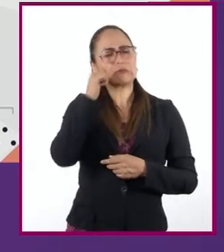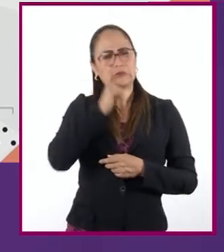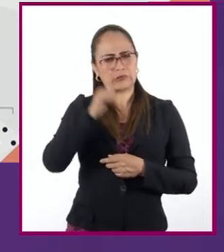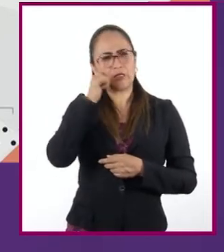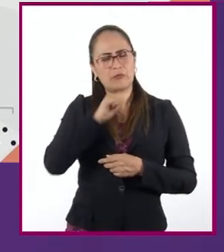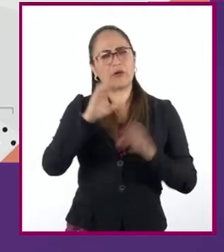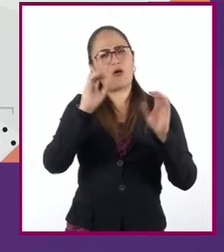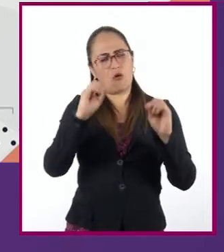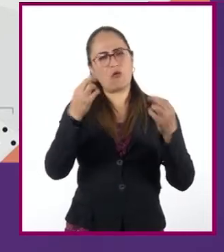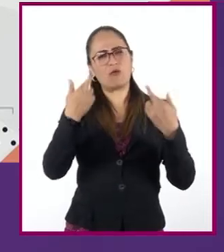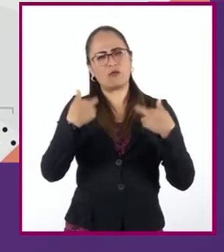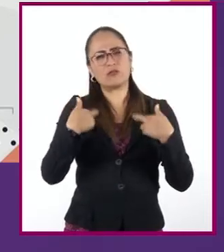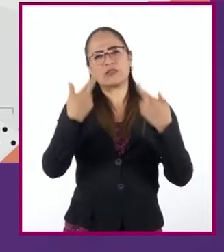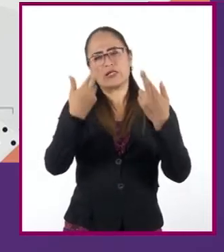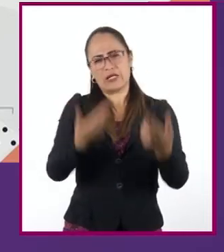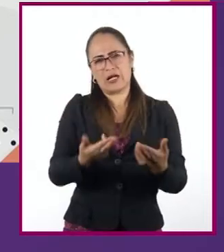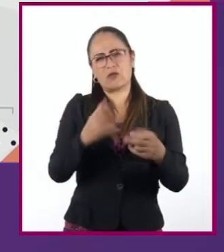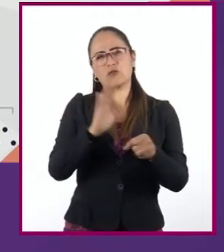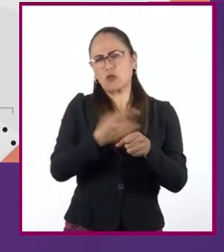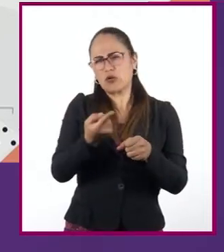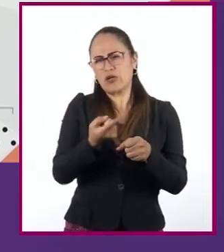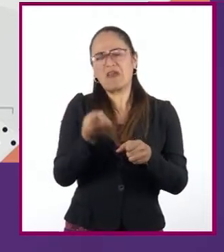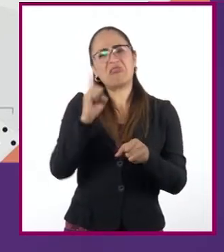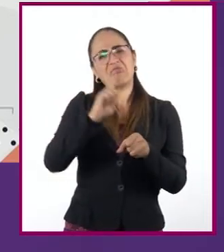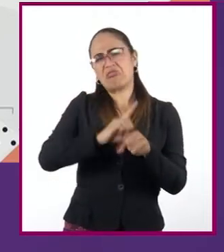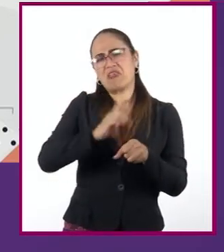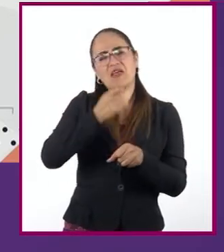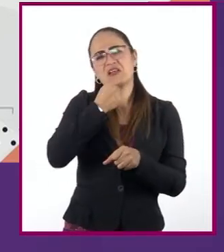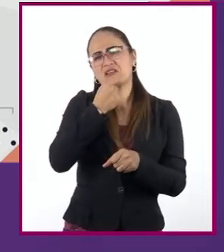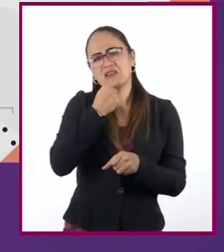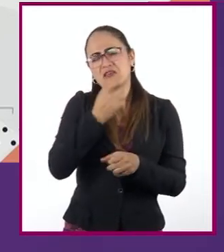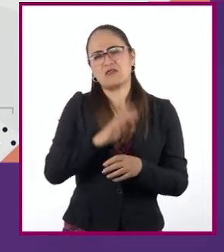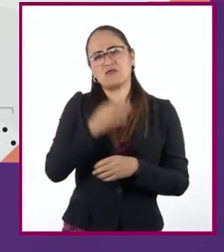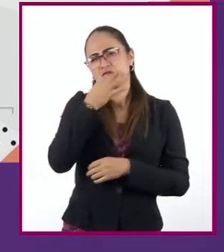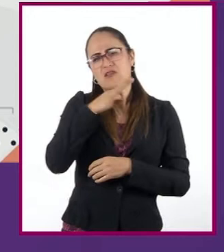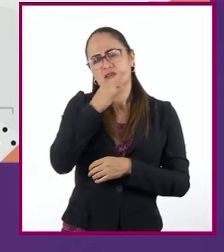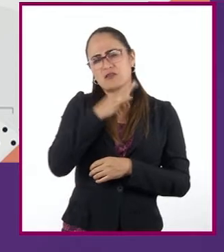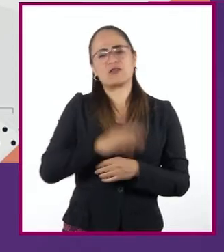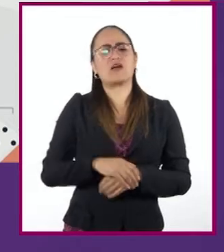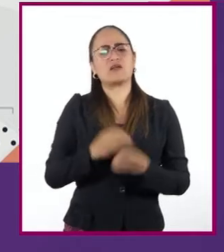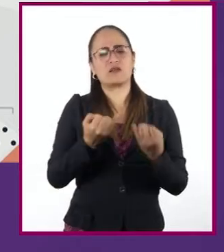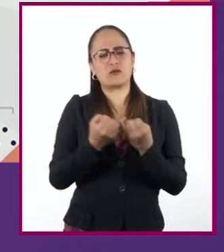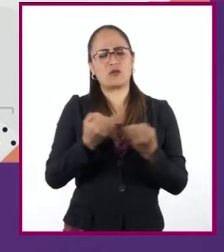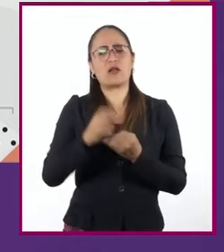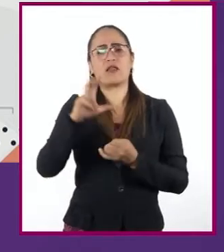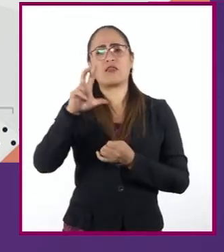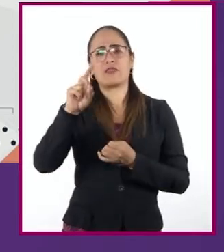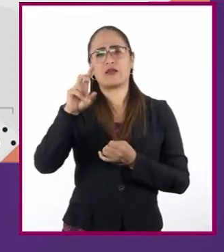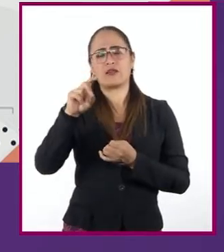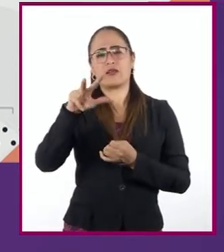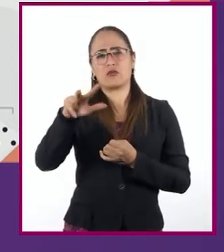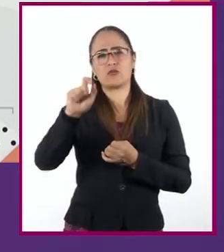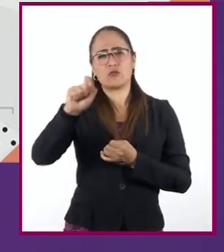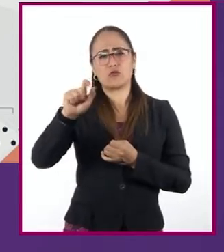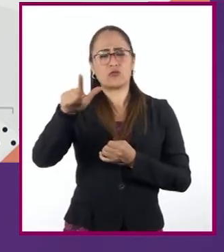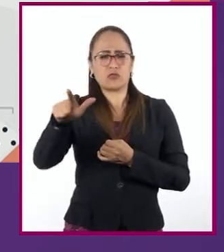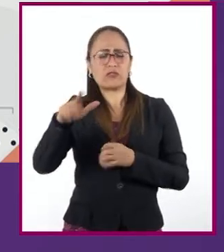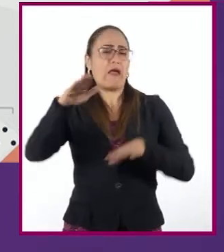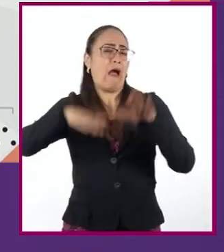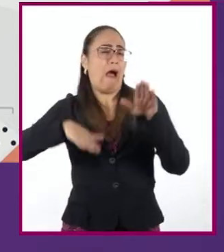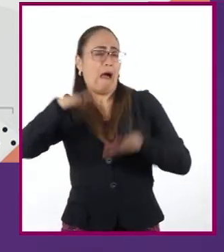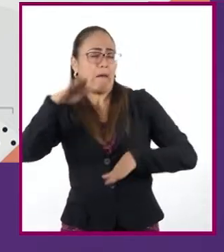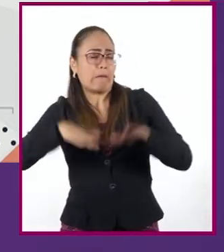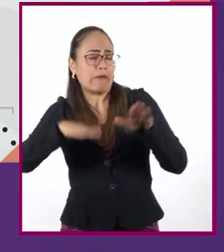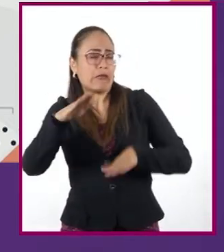da regalos con motivo del Día del Niño, mientras que el 38.7% a veces lo festeja y o da